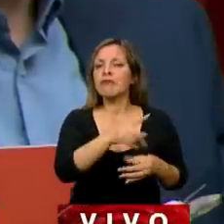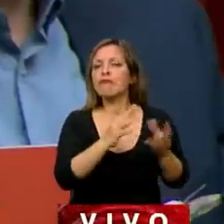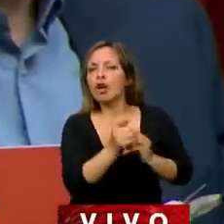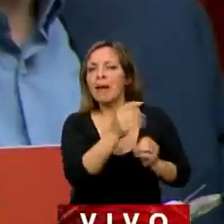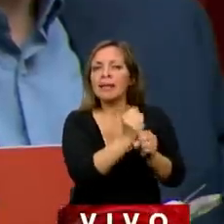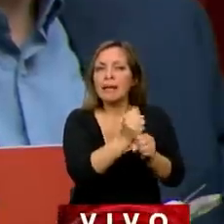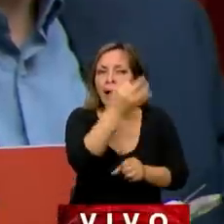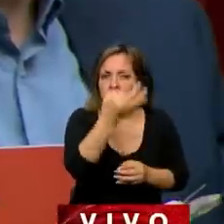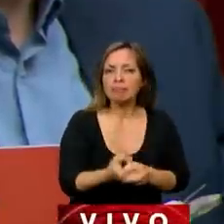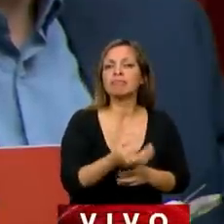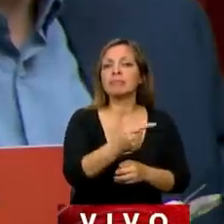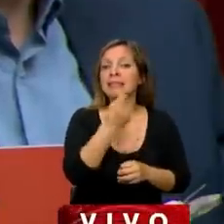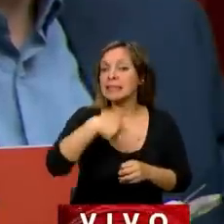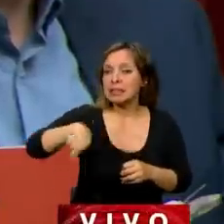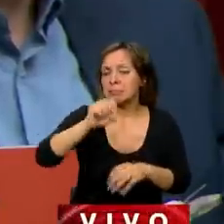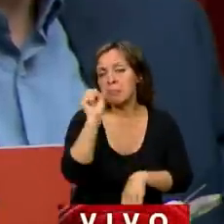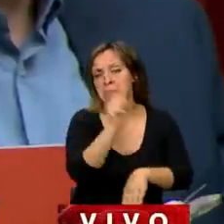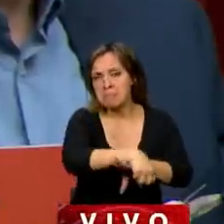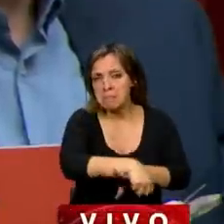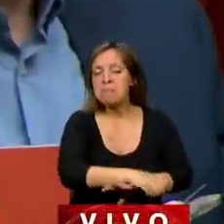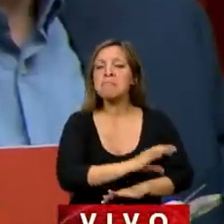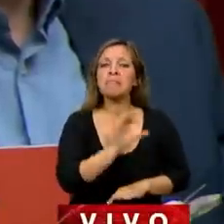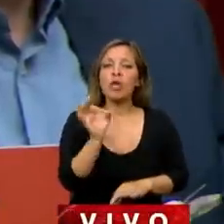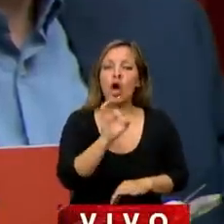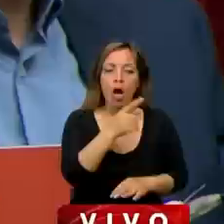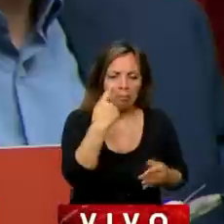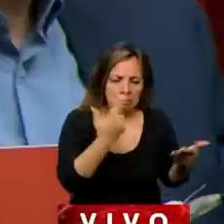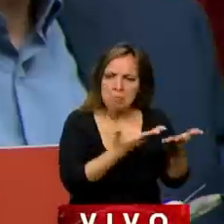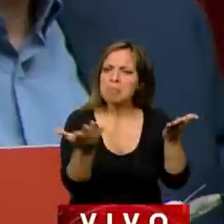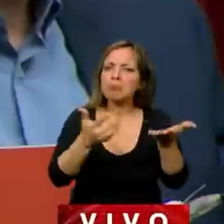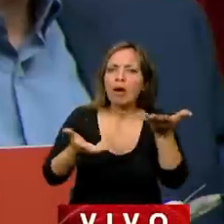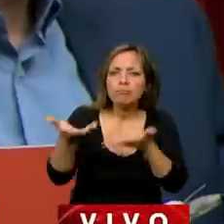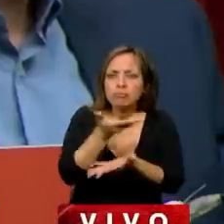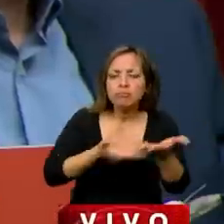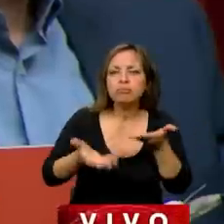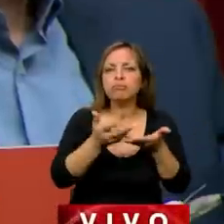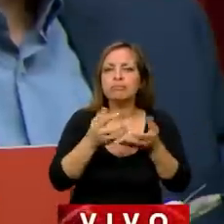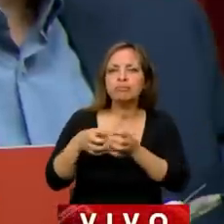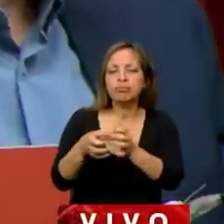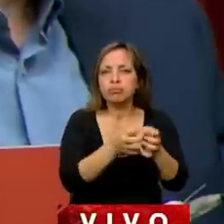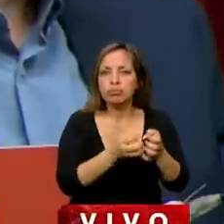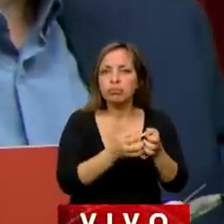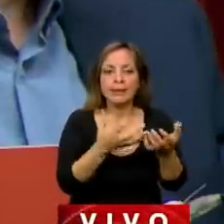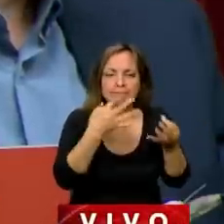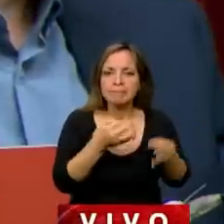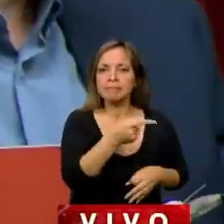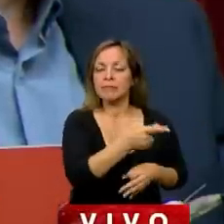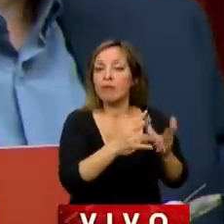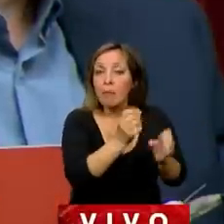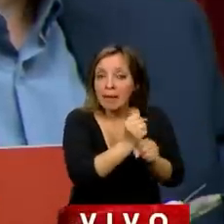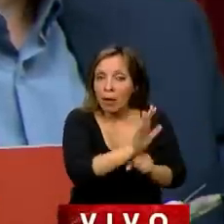trabajo es que si no se aborda y no se pone en evidencia que no es